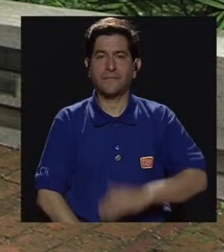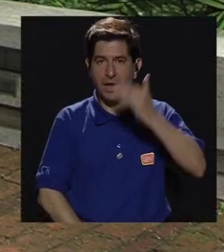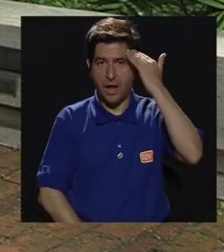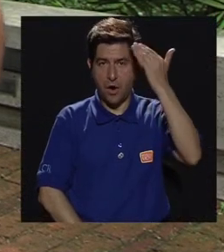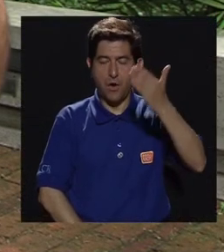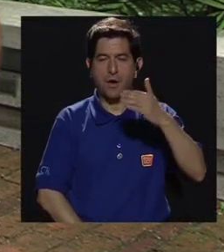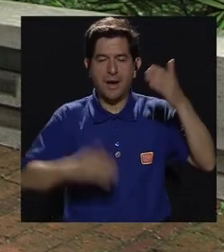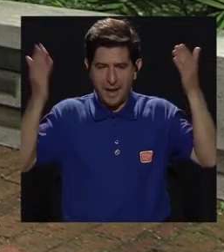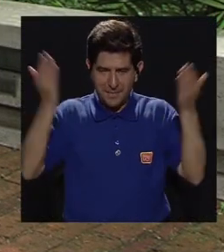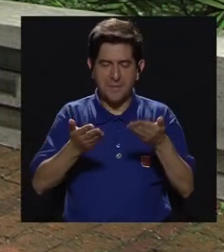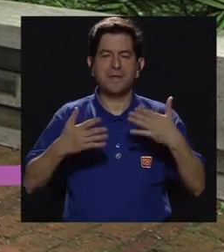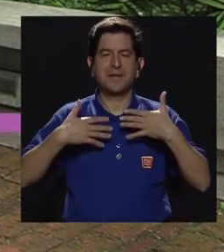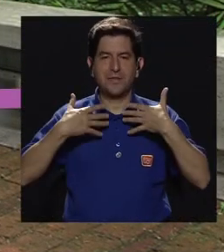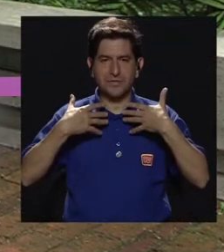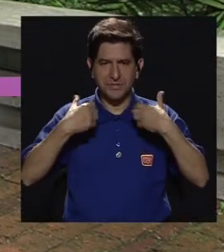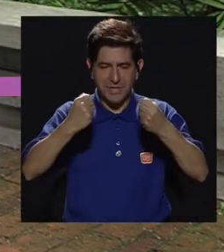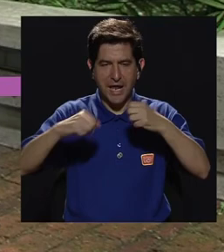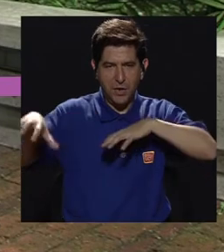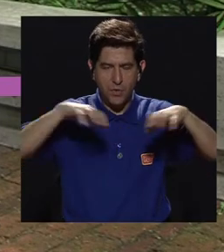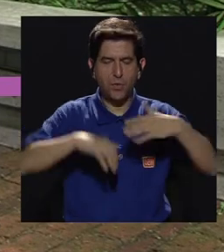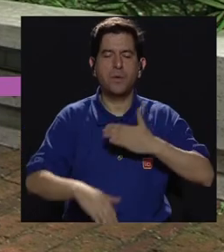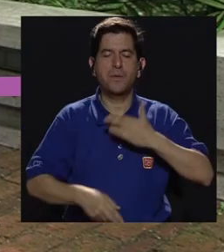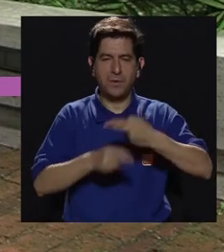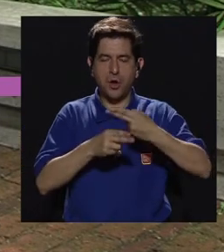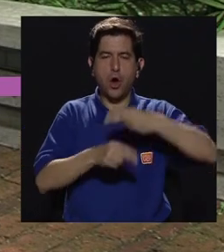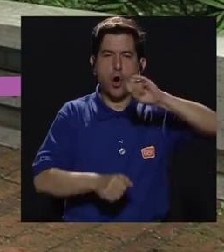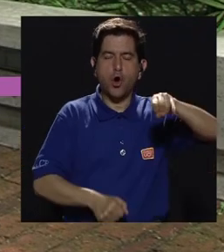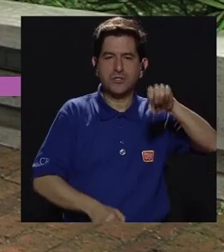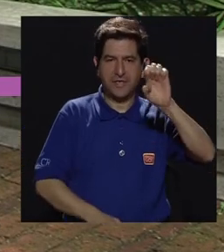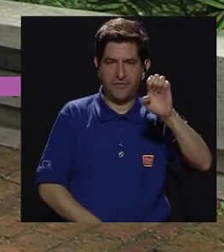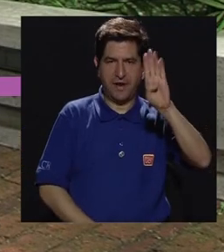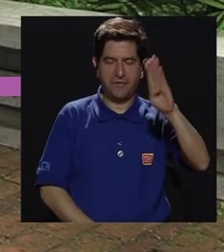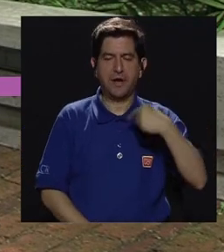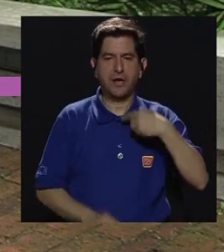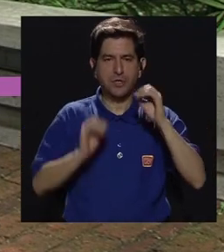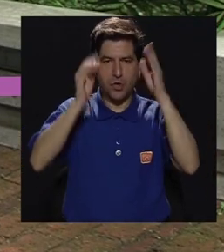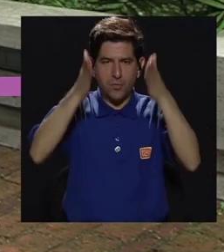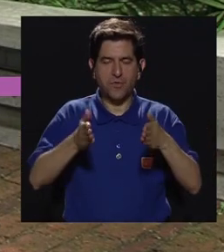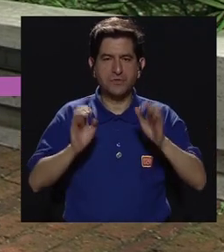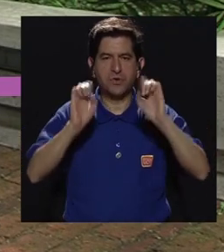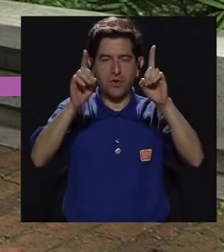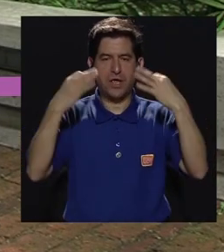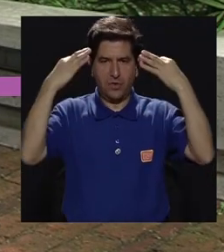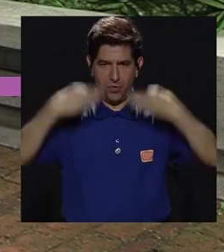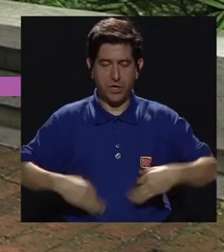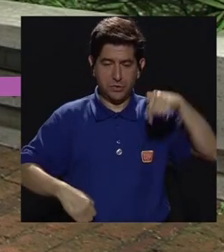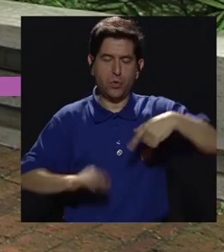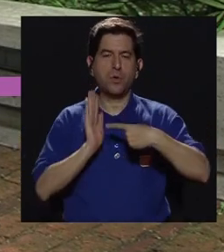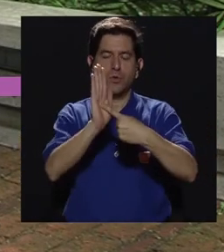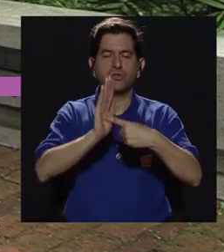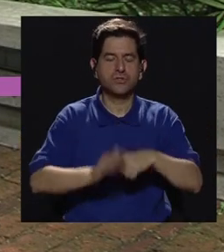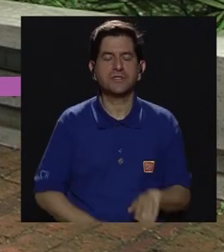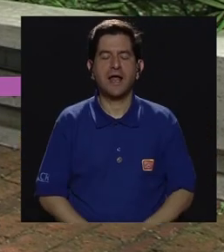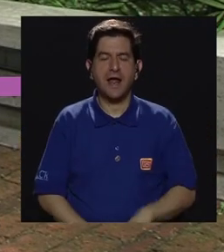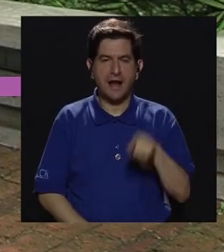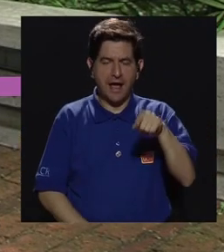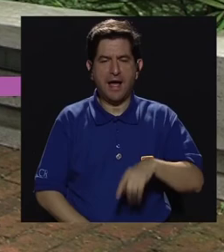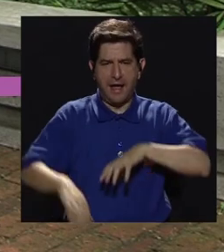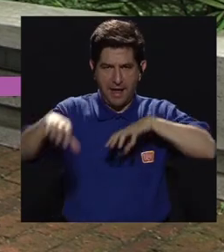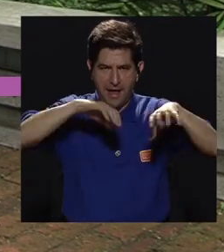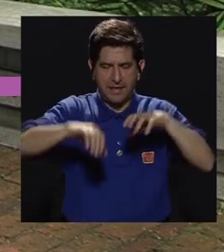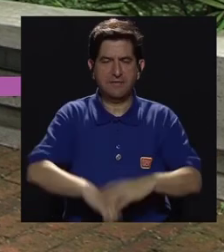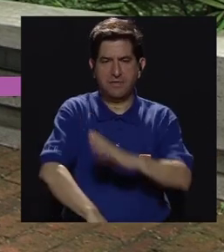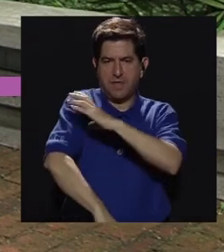Hola, bienvenidos a Salud Movimiento. Mi nombre es José Enrique Brenes, soy educador físico y el día de hoy les voy a mostrar ejercicios para la musculatura